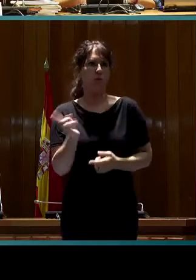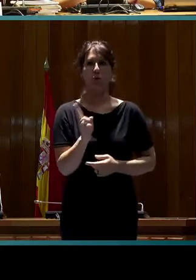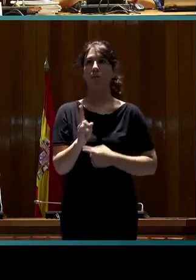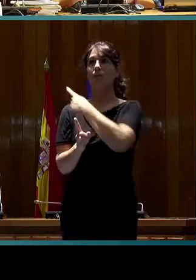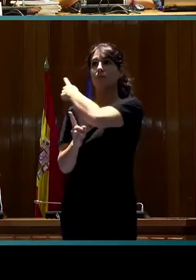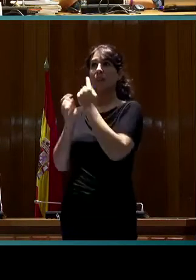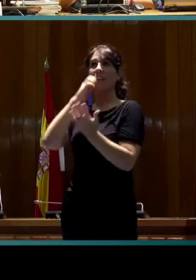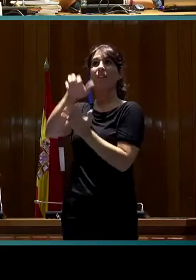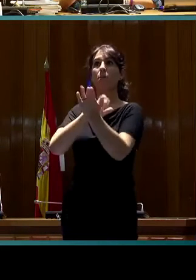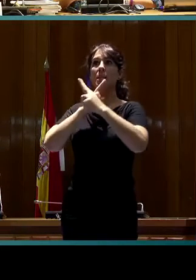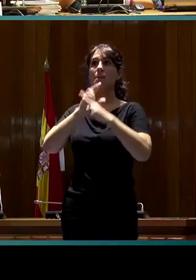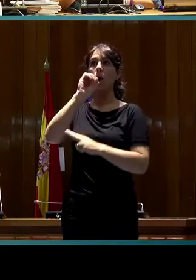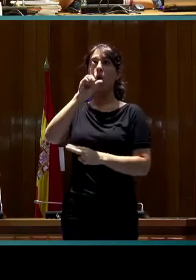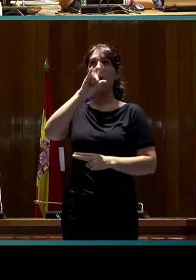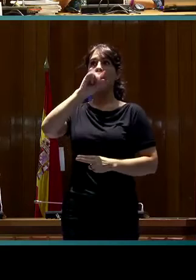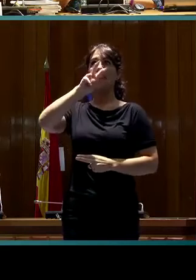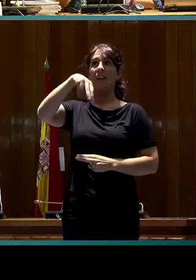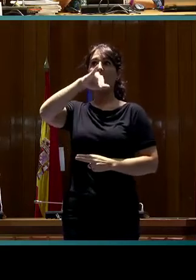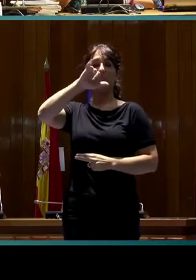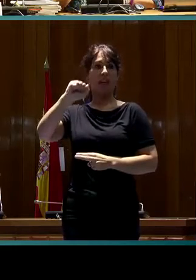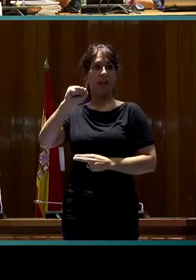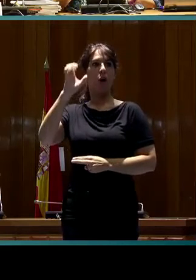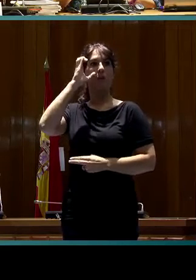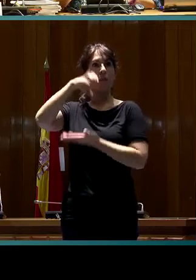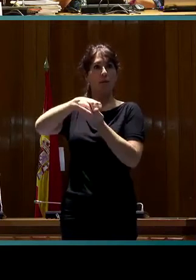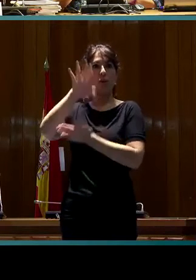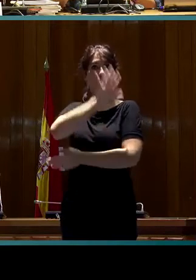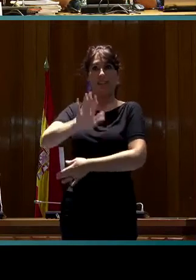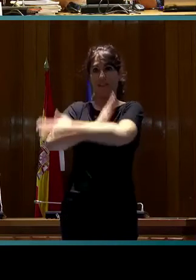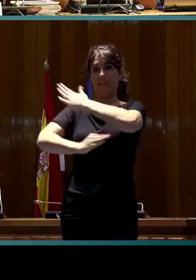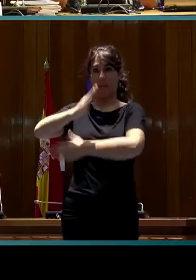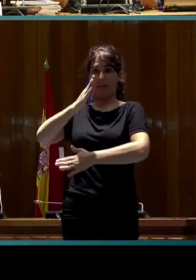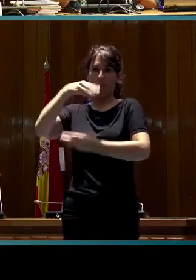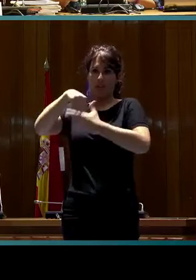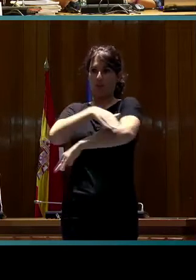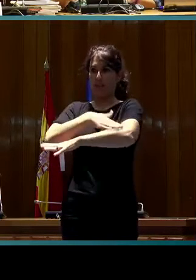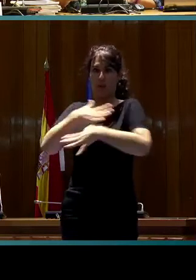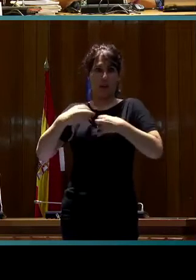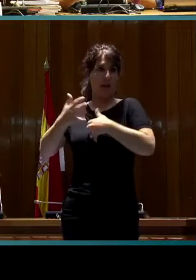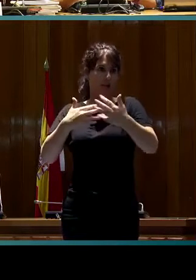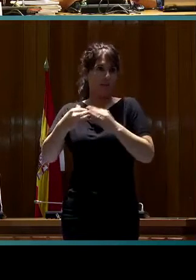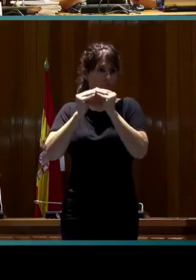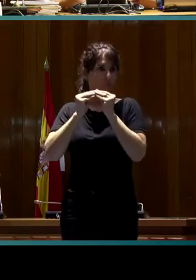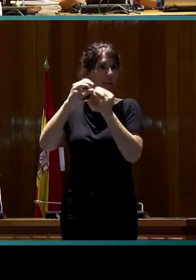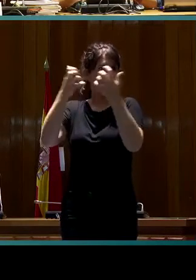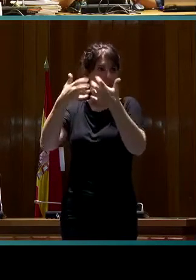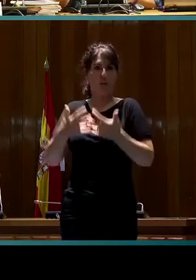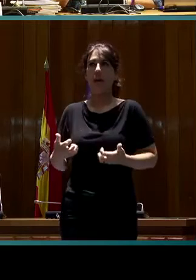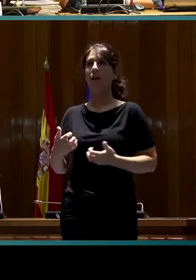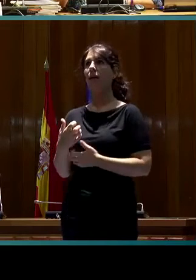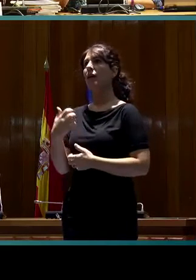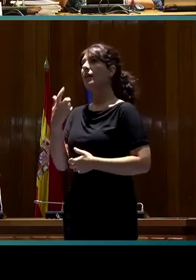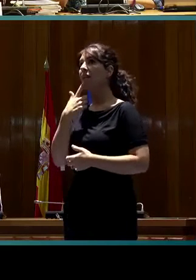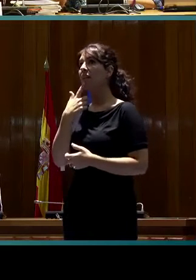informe Olivenza, que realiza el Observatorio Estatal de la Discapacidad del Ministerio de Sanidad, dice que el 8,5% de la